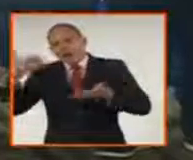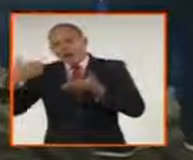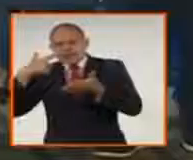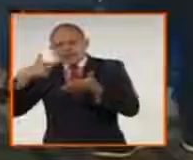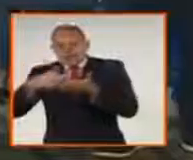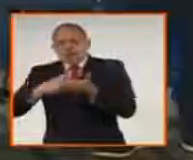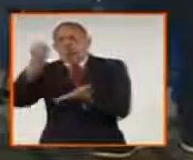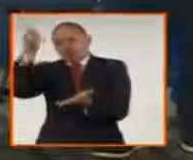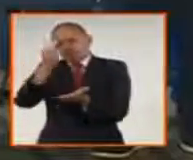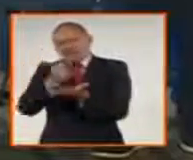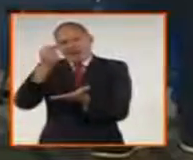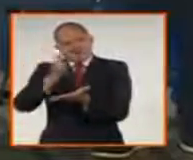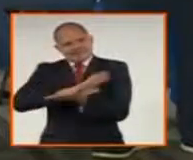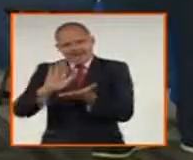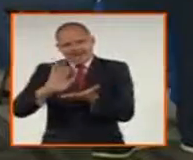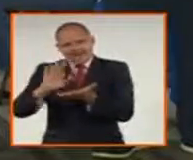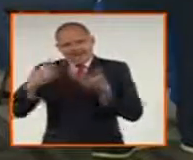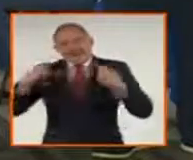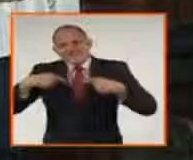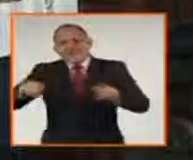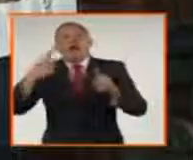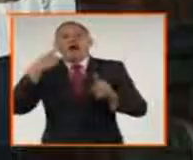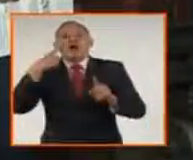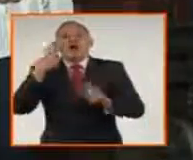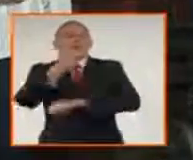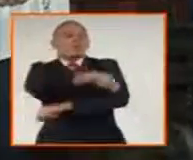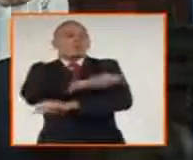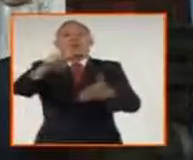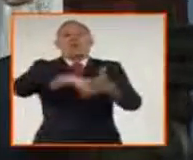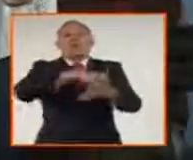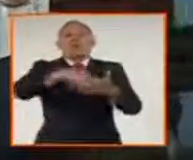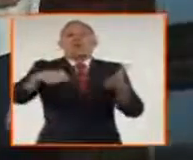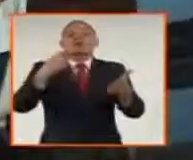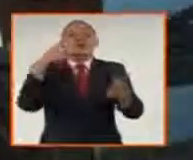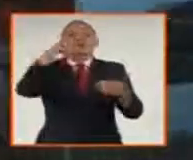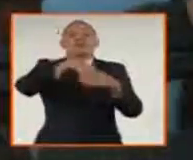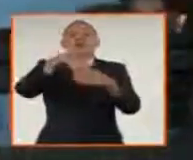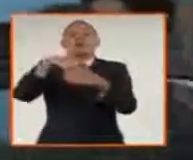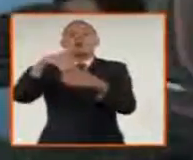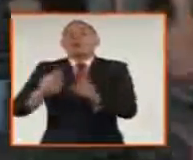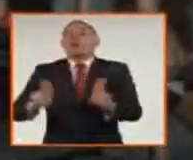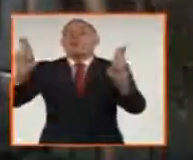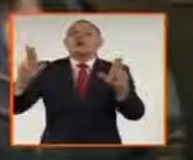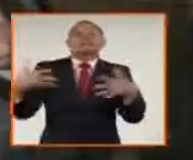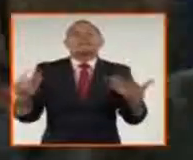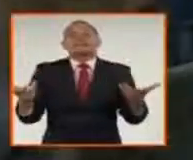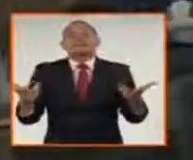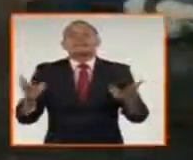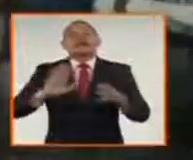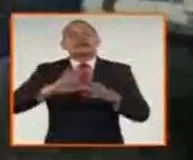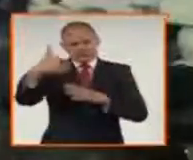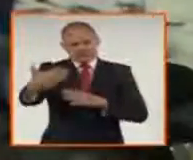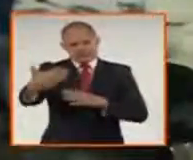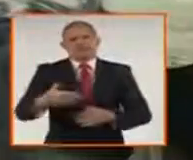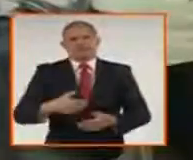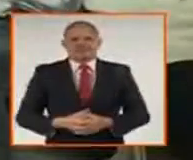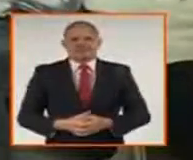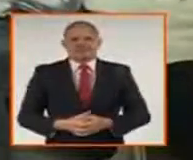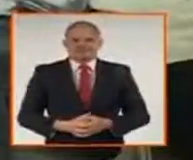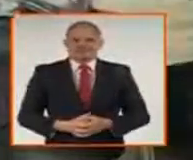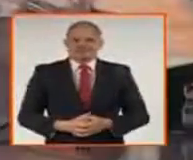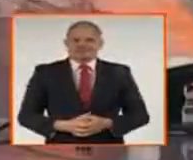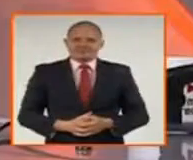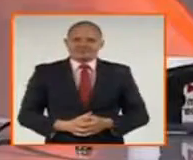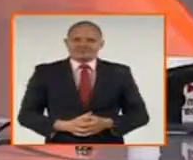ser sometida a referendo popular. Adán Morel, Sistema Informativo de la Televisión Cubana.